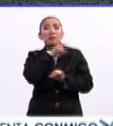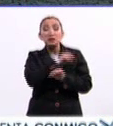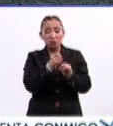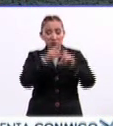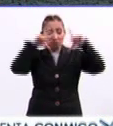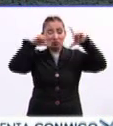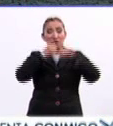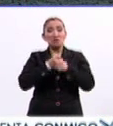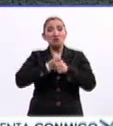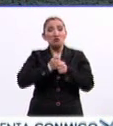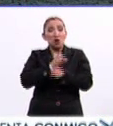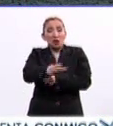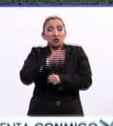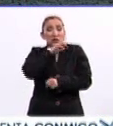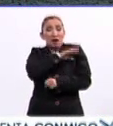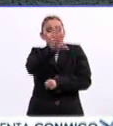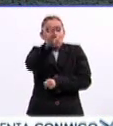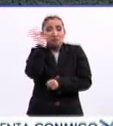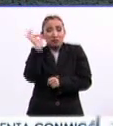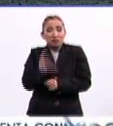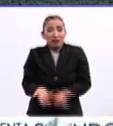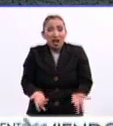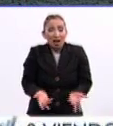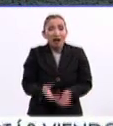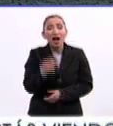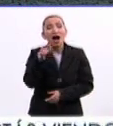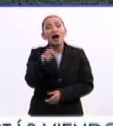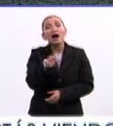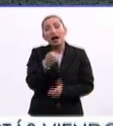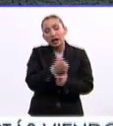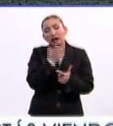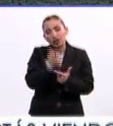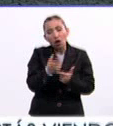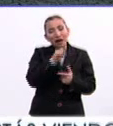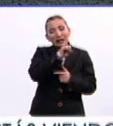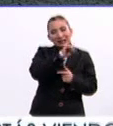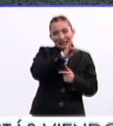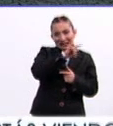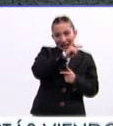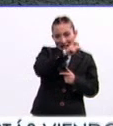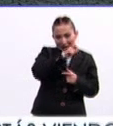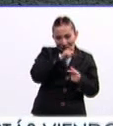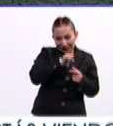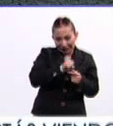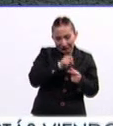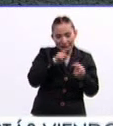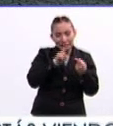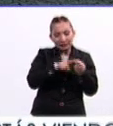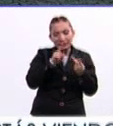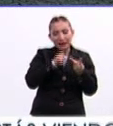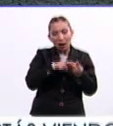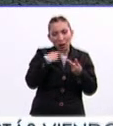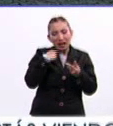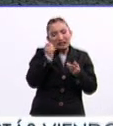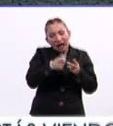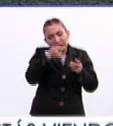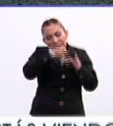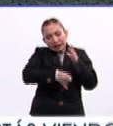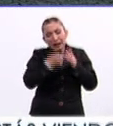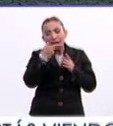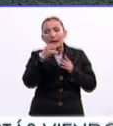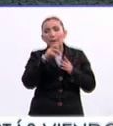fácil, Entonces yo creo que eso, sintaxis, digamos, desentrañar los hipérbatos, las